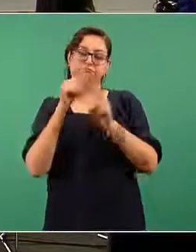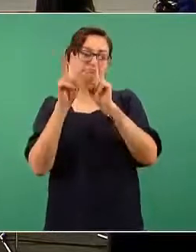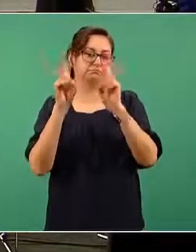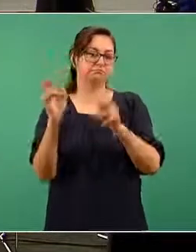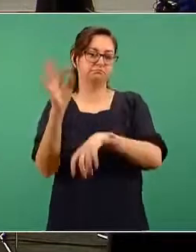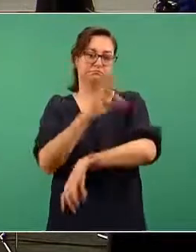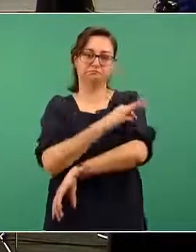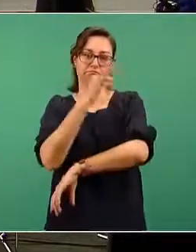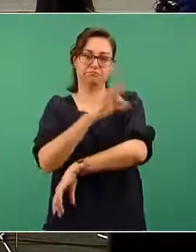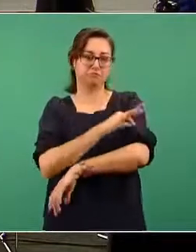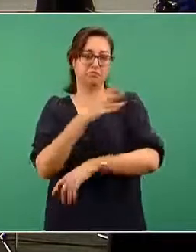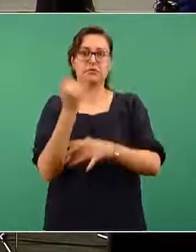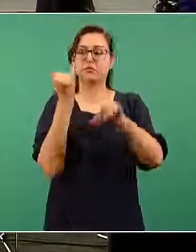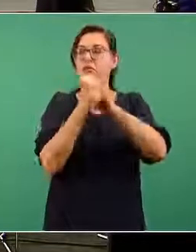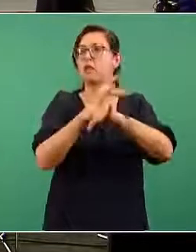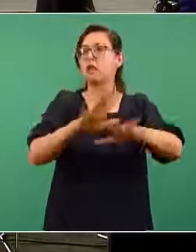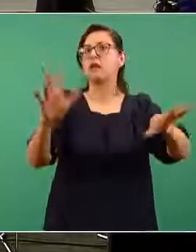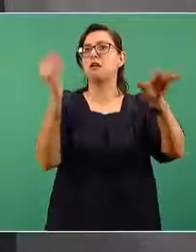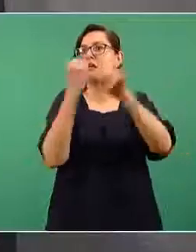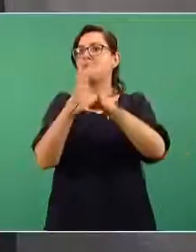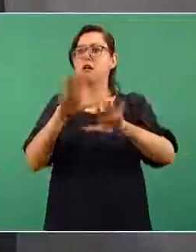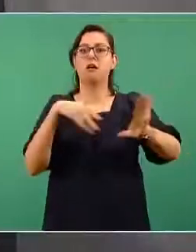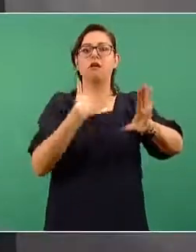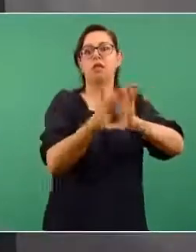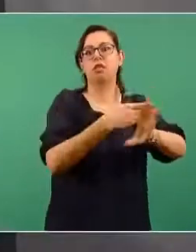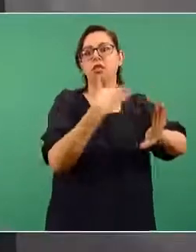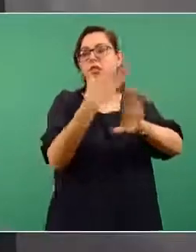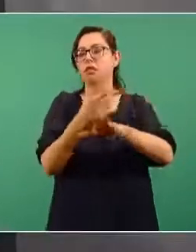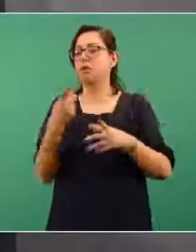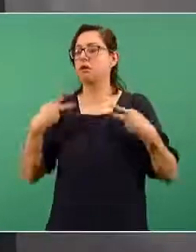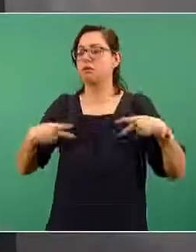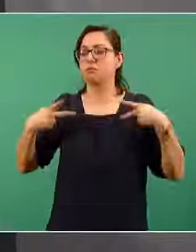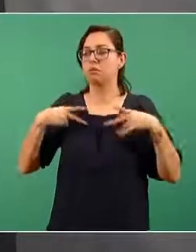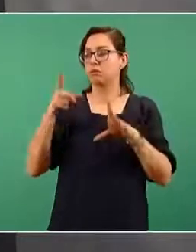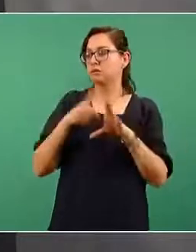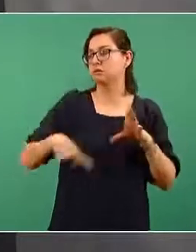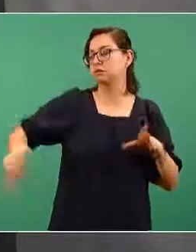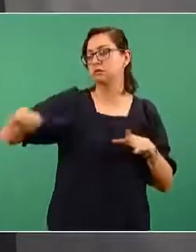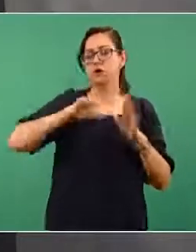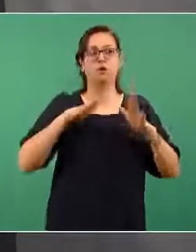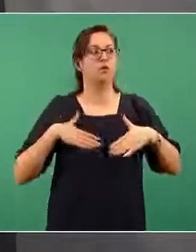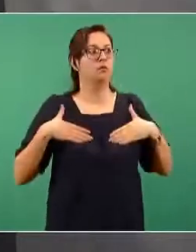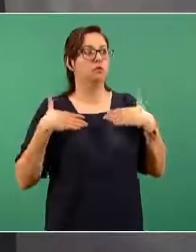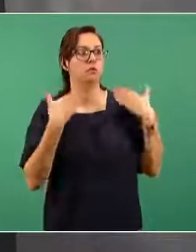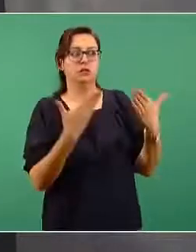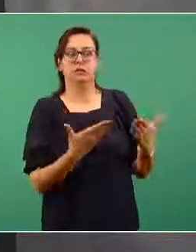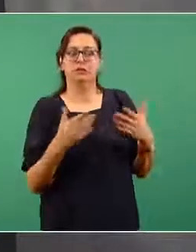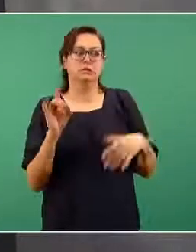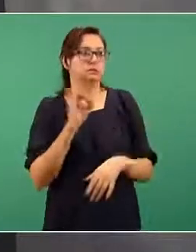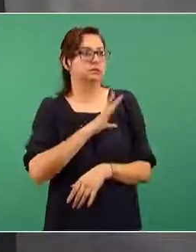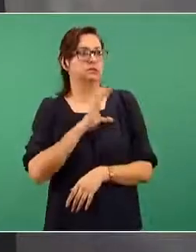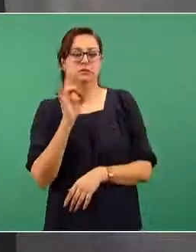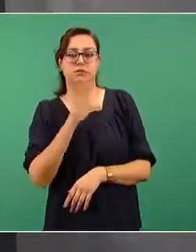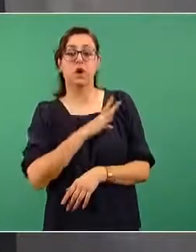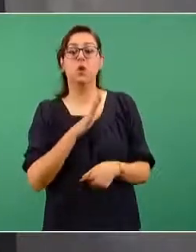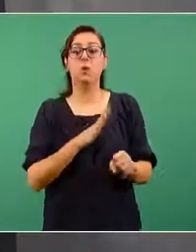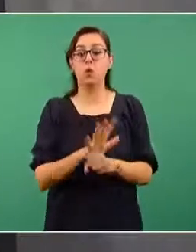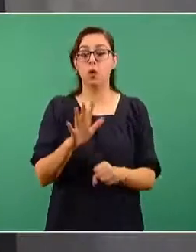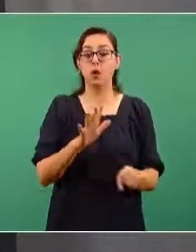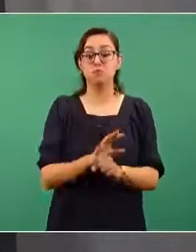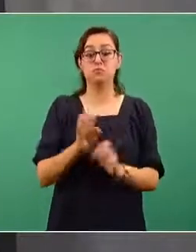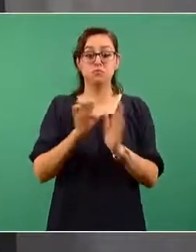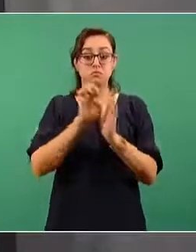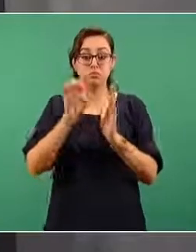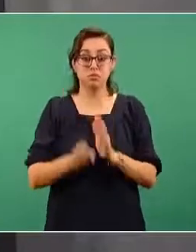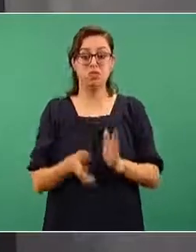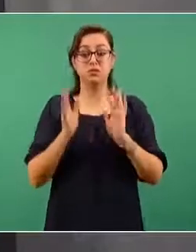de manera deliberada la desconfianza en las vacunas. Uno de los ejemplos que se conocen es la reemergencia del